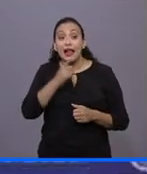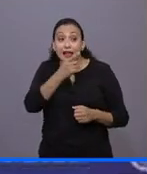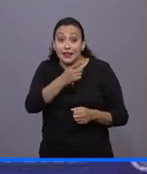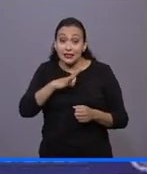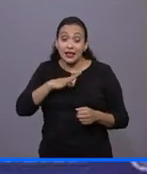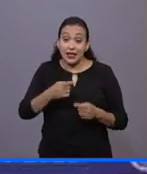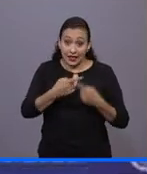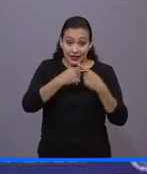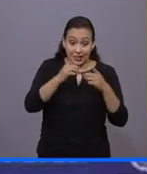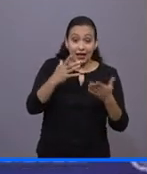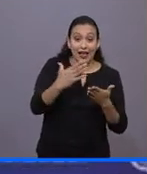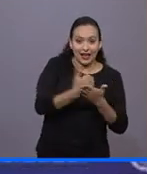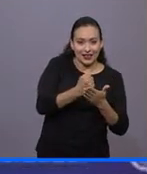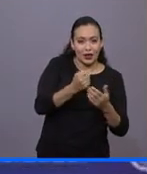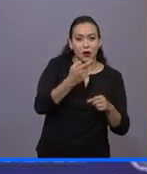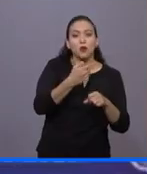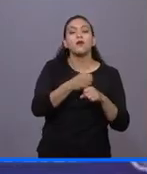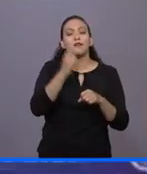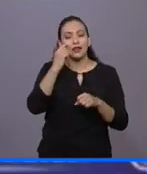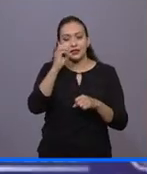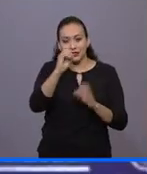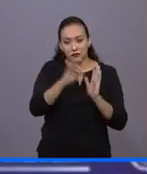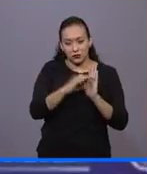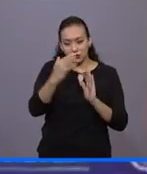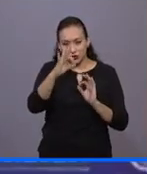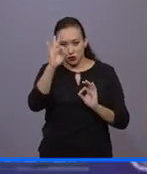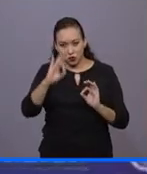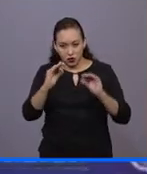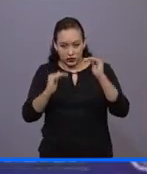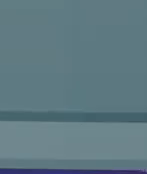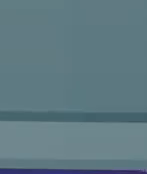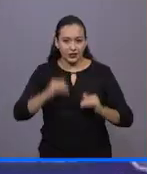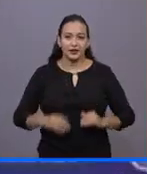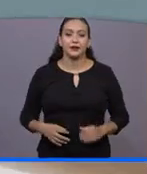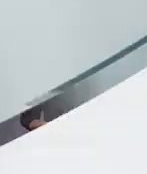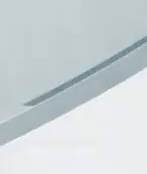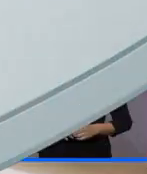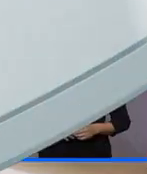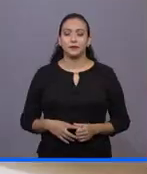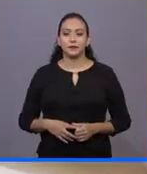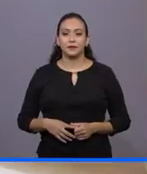lugar igual o menor al 0.5%.